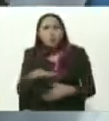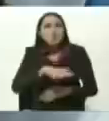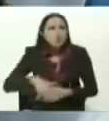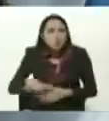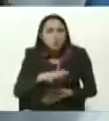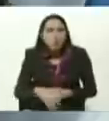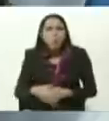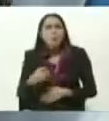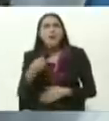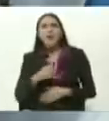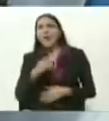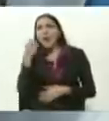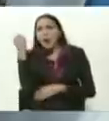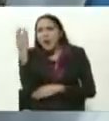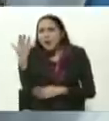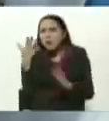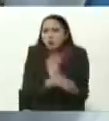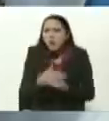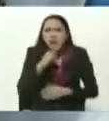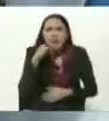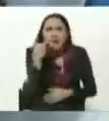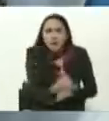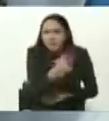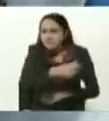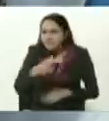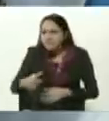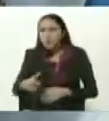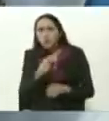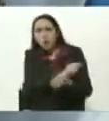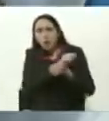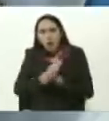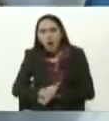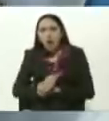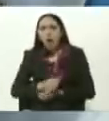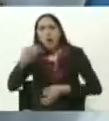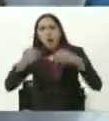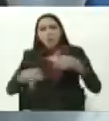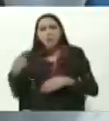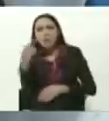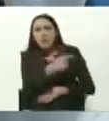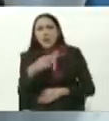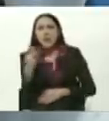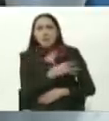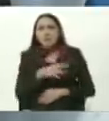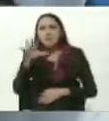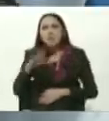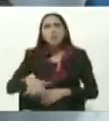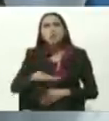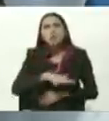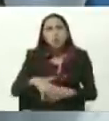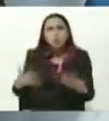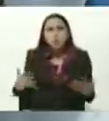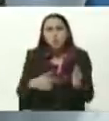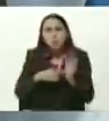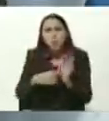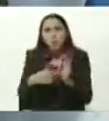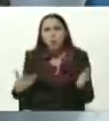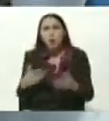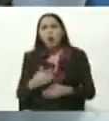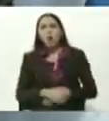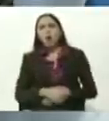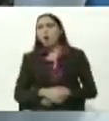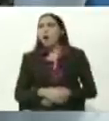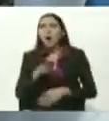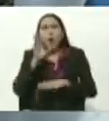las declaraciones con detenidos del fiscal general de la República de Chile? ¿Dónde están las excusas y dónde